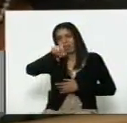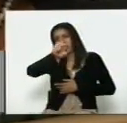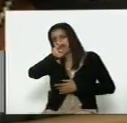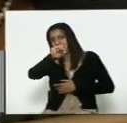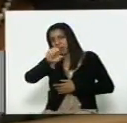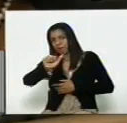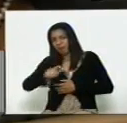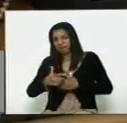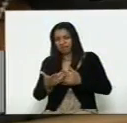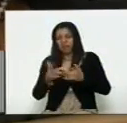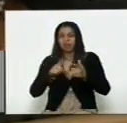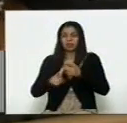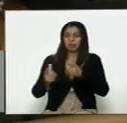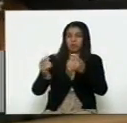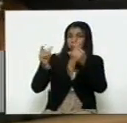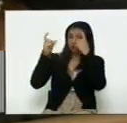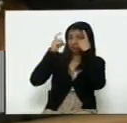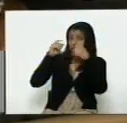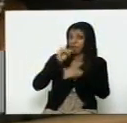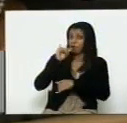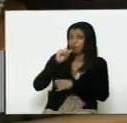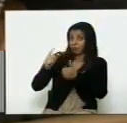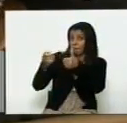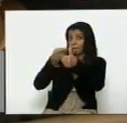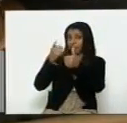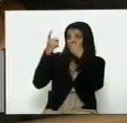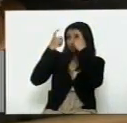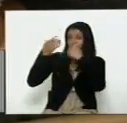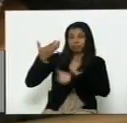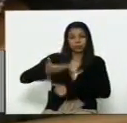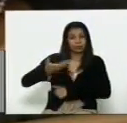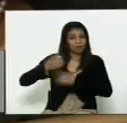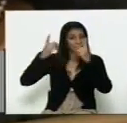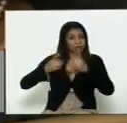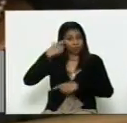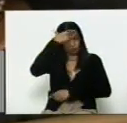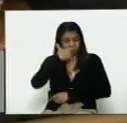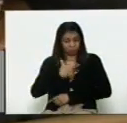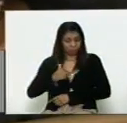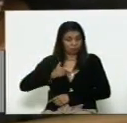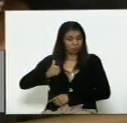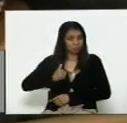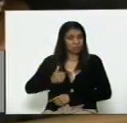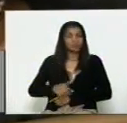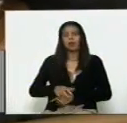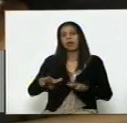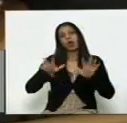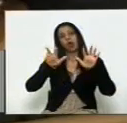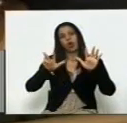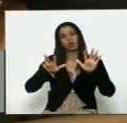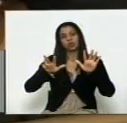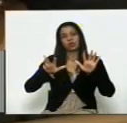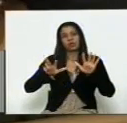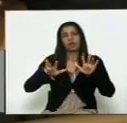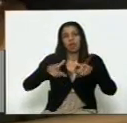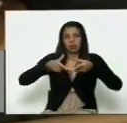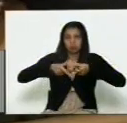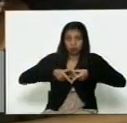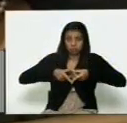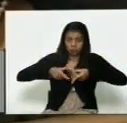información, asesoría y aprobación. Número 8. El rasurado del vello